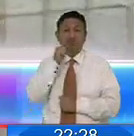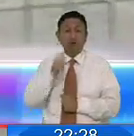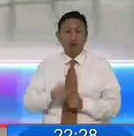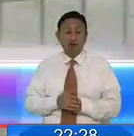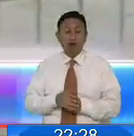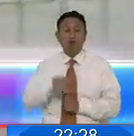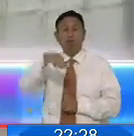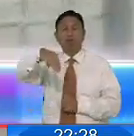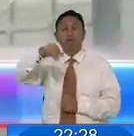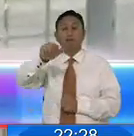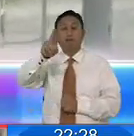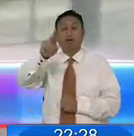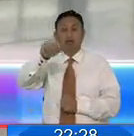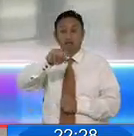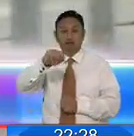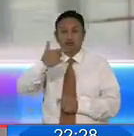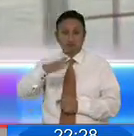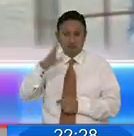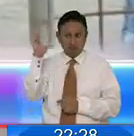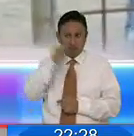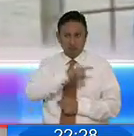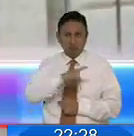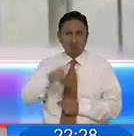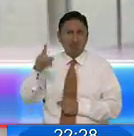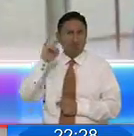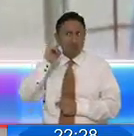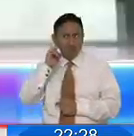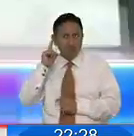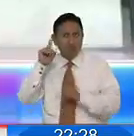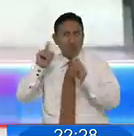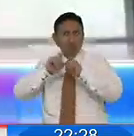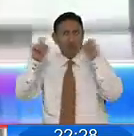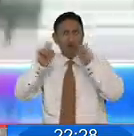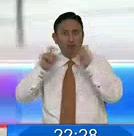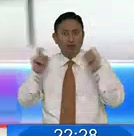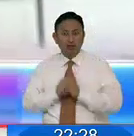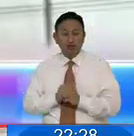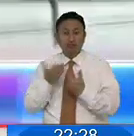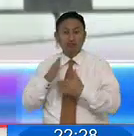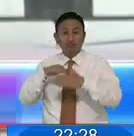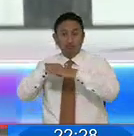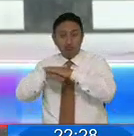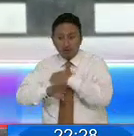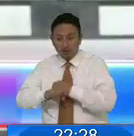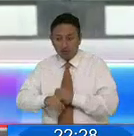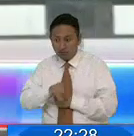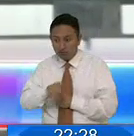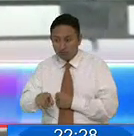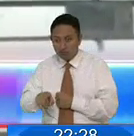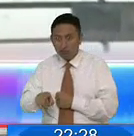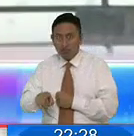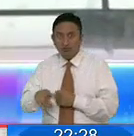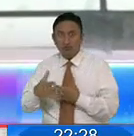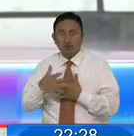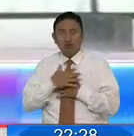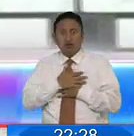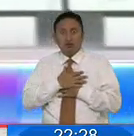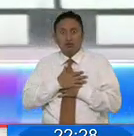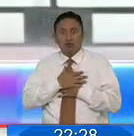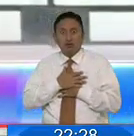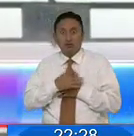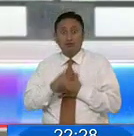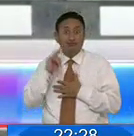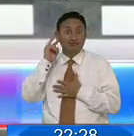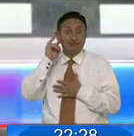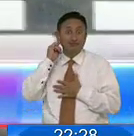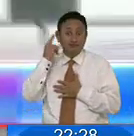de 61 años quien se percata de gritos que provenían del dormitorio al ingresar se encuentra con la escena desgarradora la pequeña